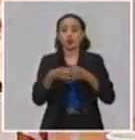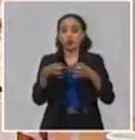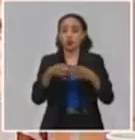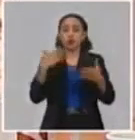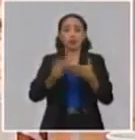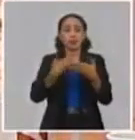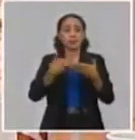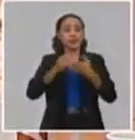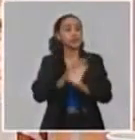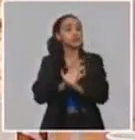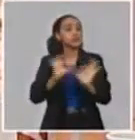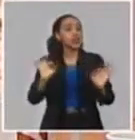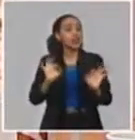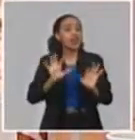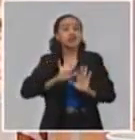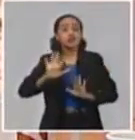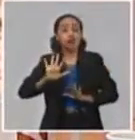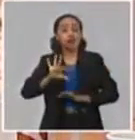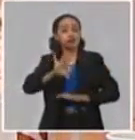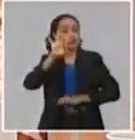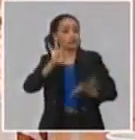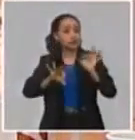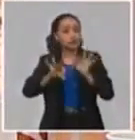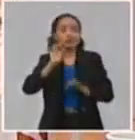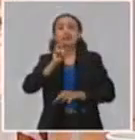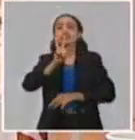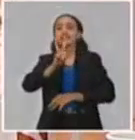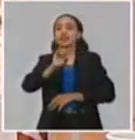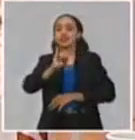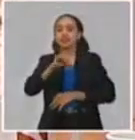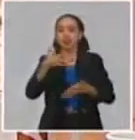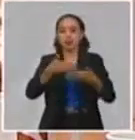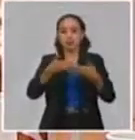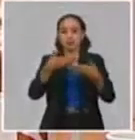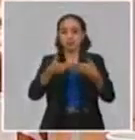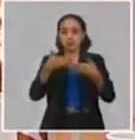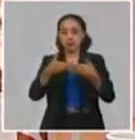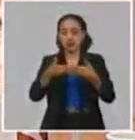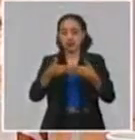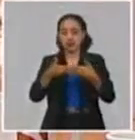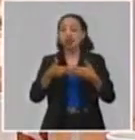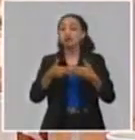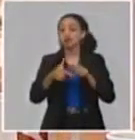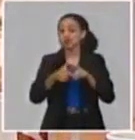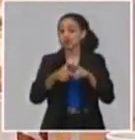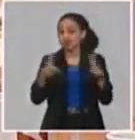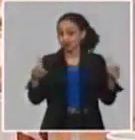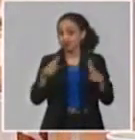ya seleccionadas, son 36 empresas, un grupo grande.